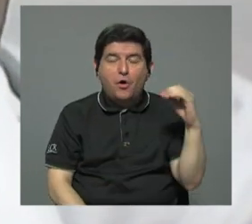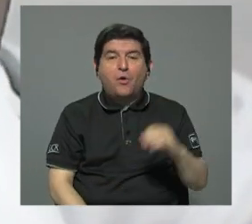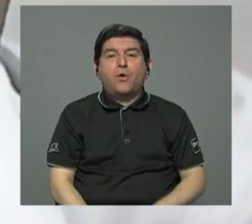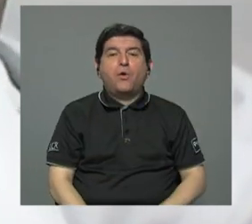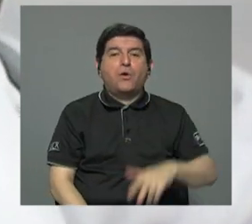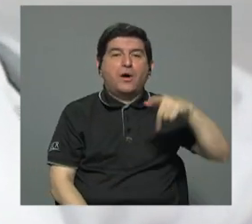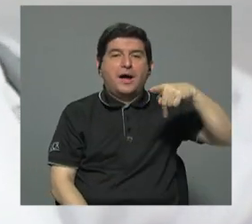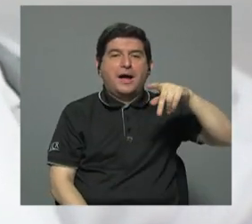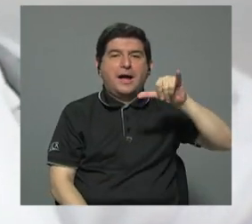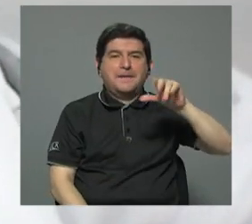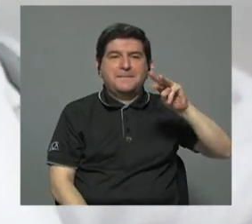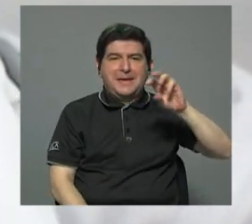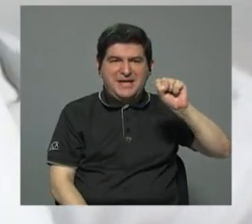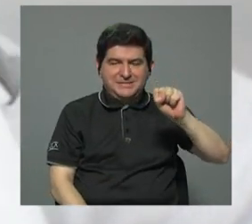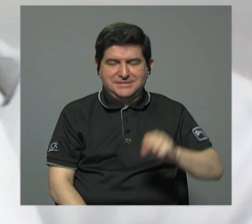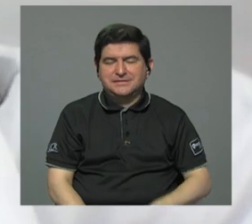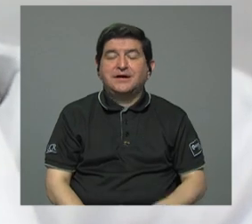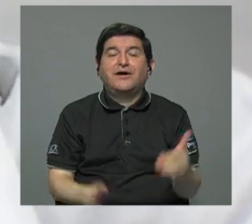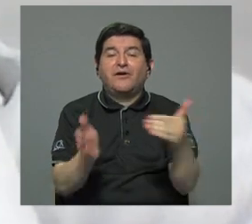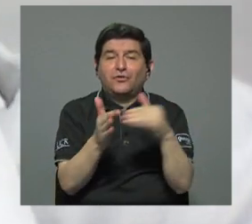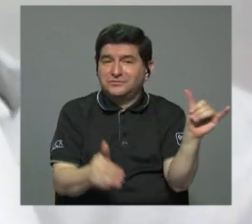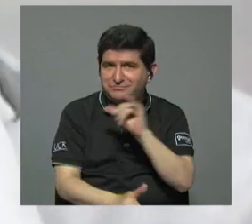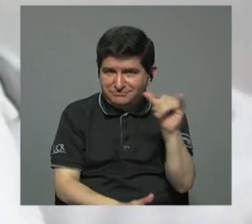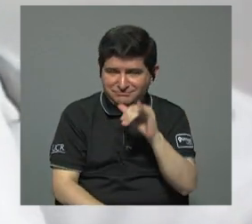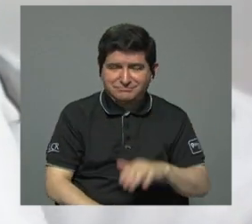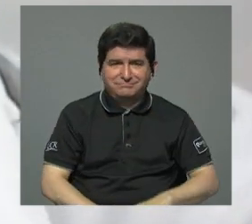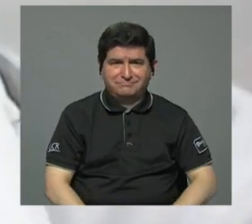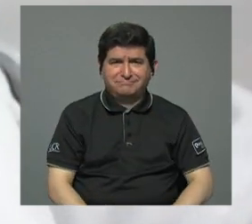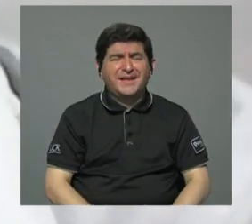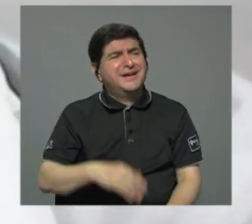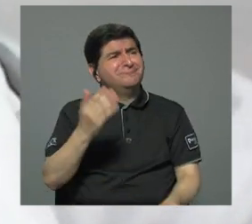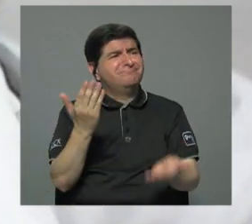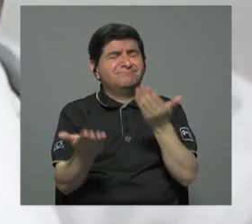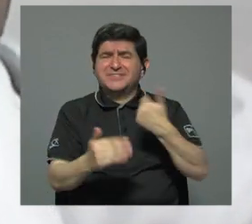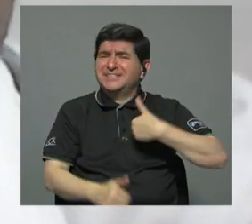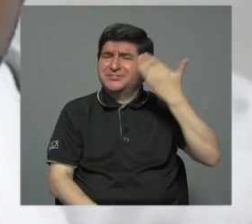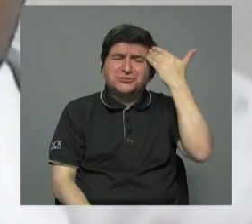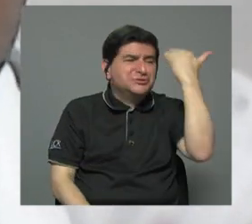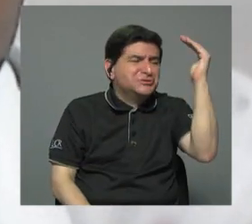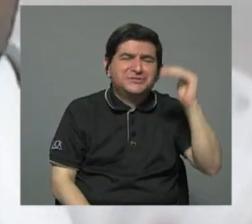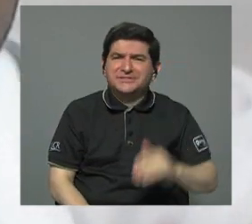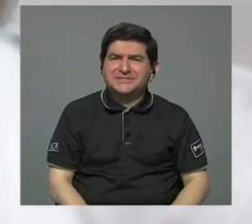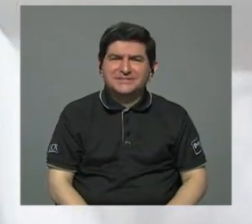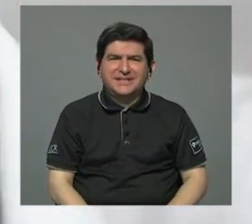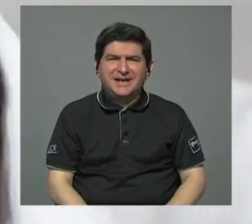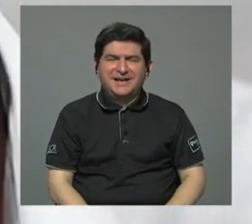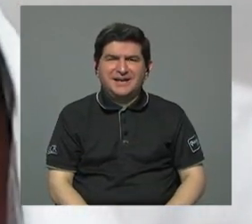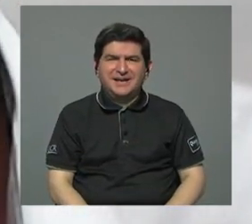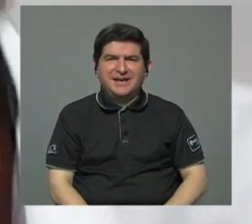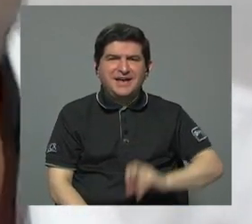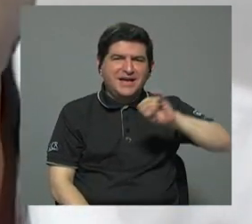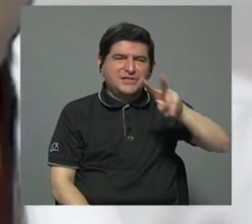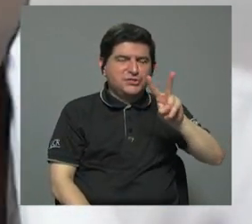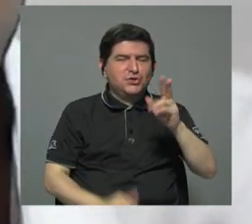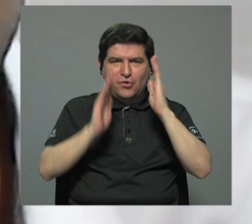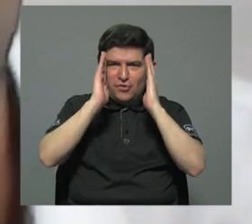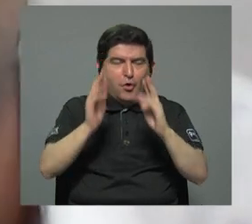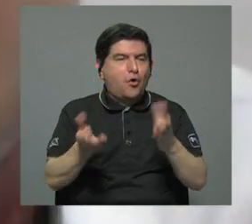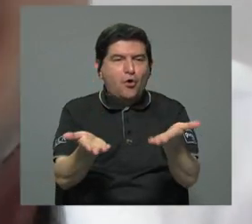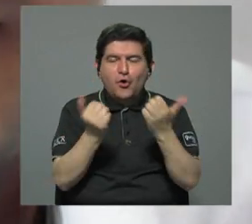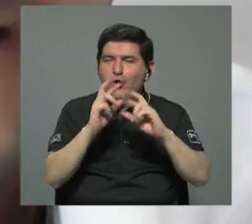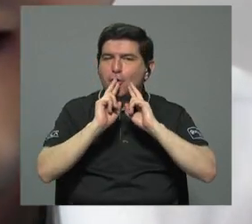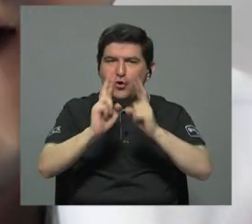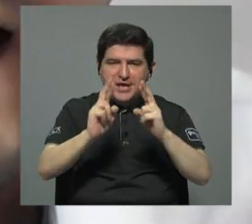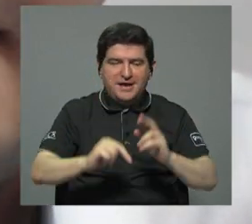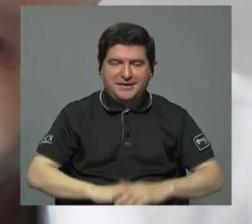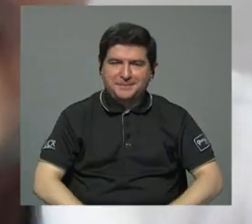pymes, porque vuelvo a lo mismo, ¿verdad? Y tal vez, no sé si John o no me escuchó o no lo quiere contestar,